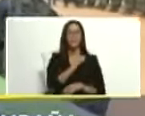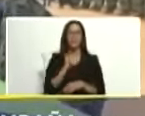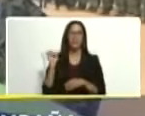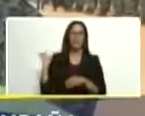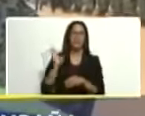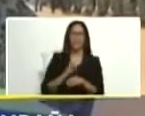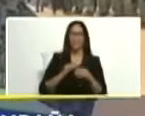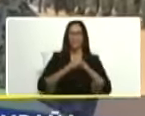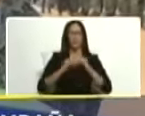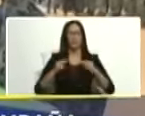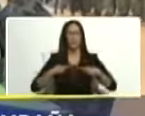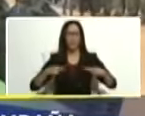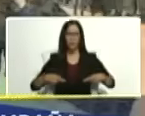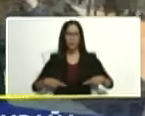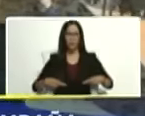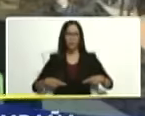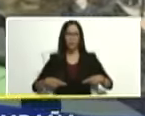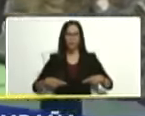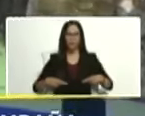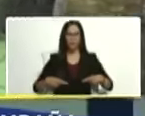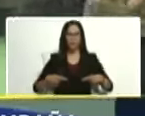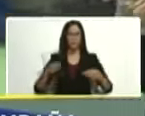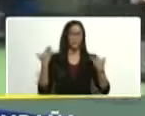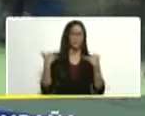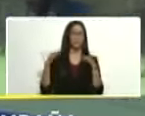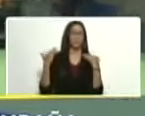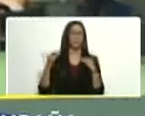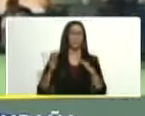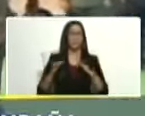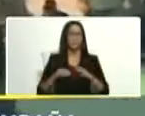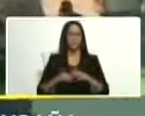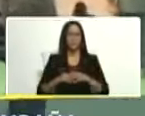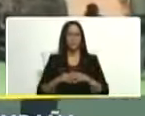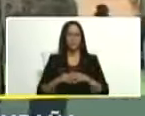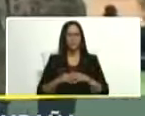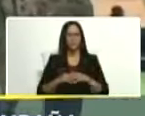la logística de sobra,